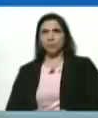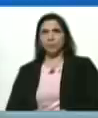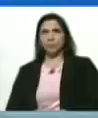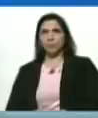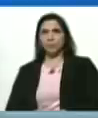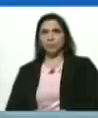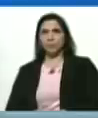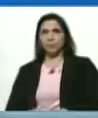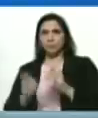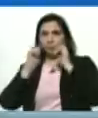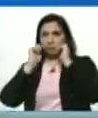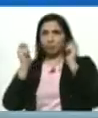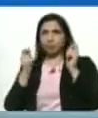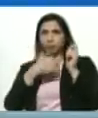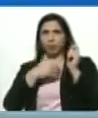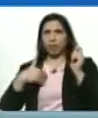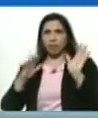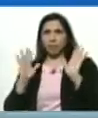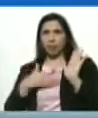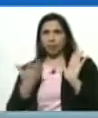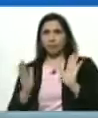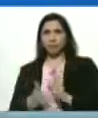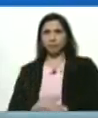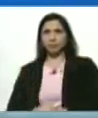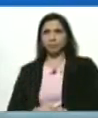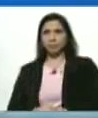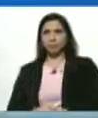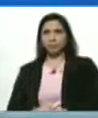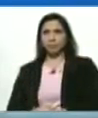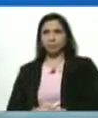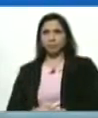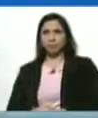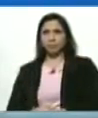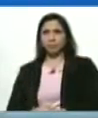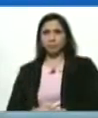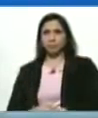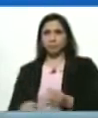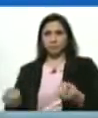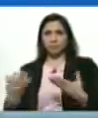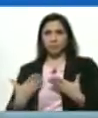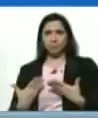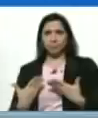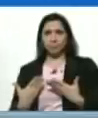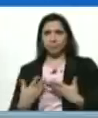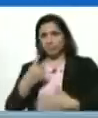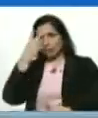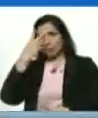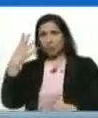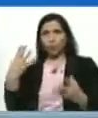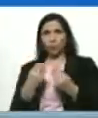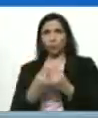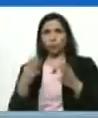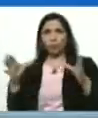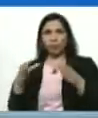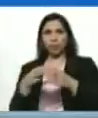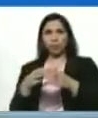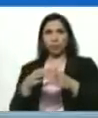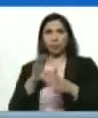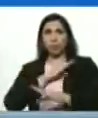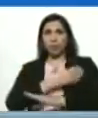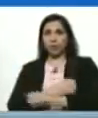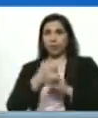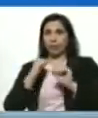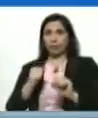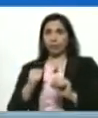el tapabocas y quieres d estaré junto a todo este equipo estado intensamente